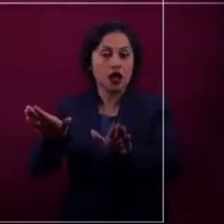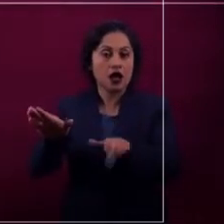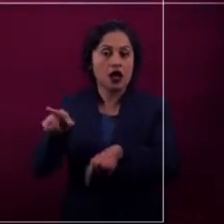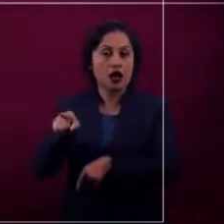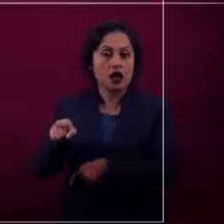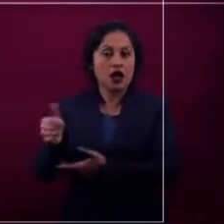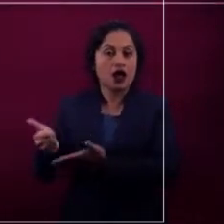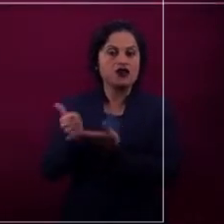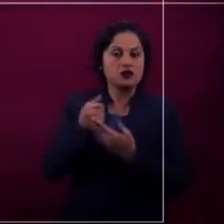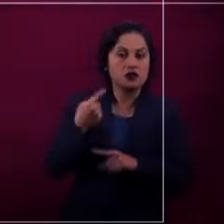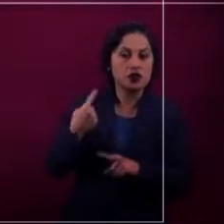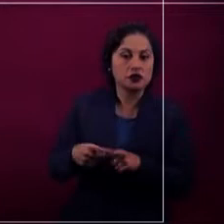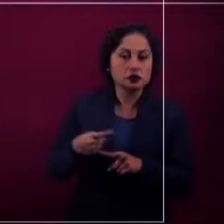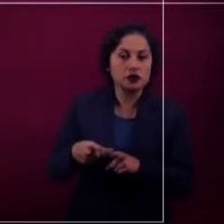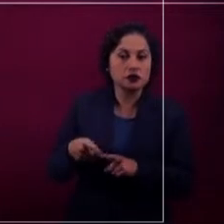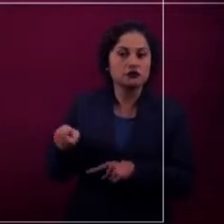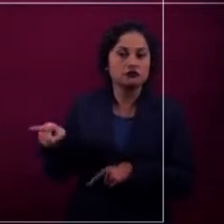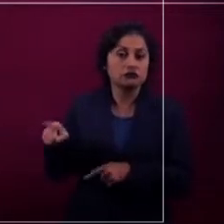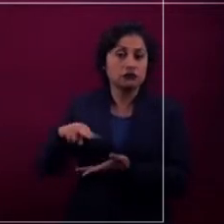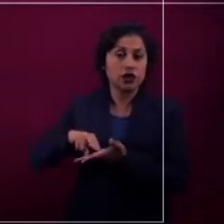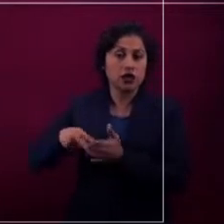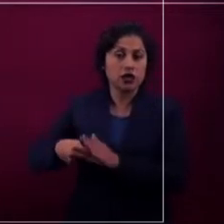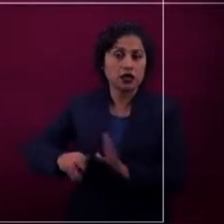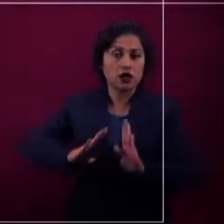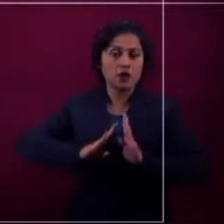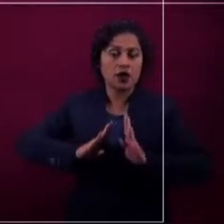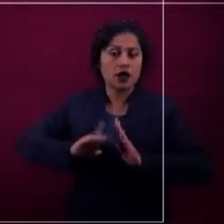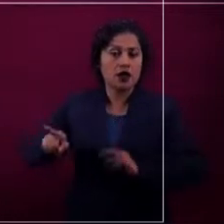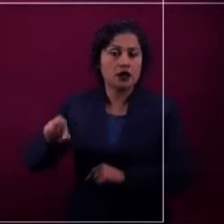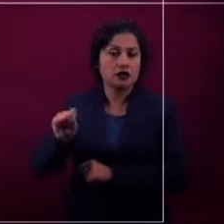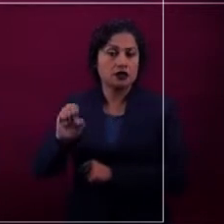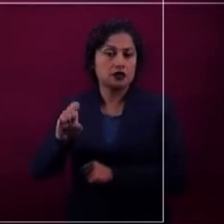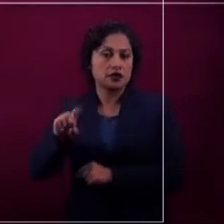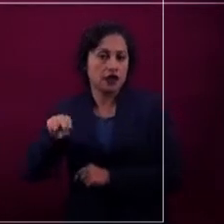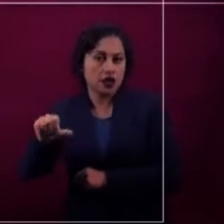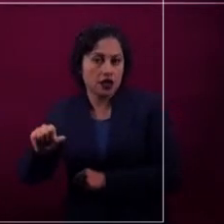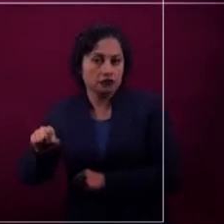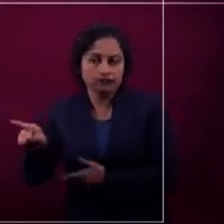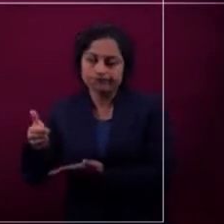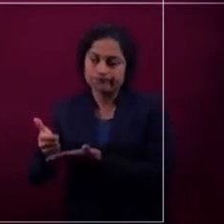La Secretaría de Defensa, los ingenieros militares. Tres,